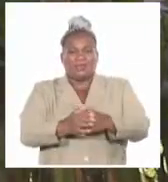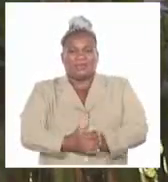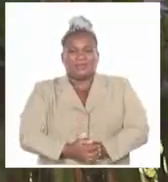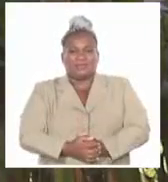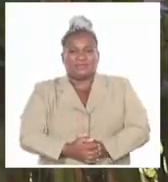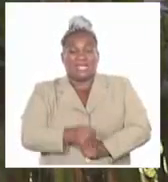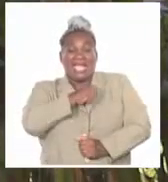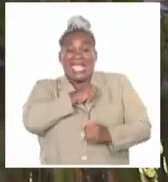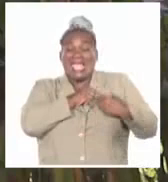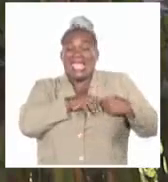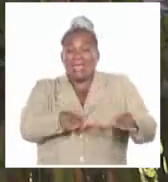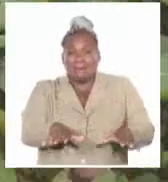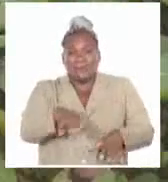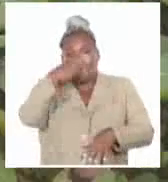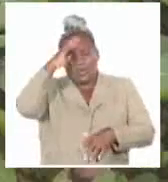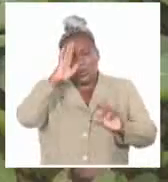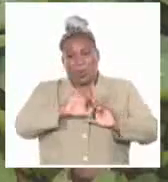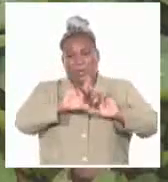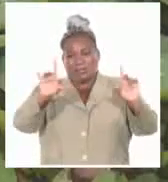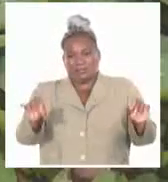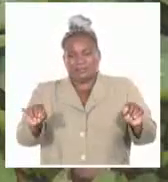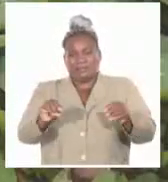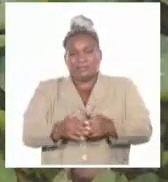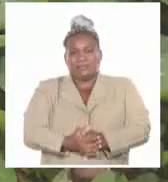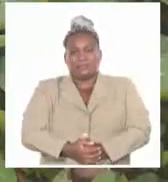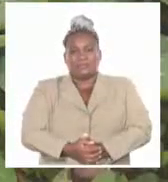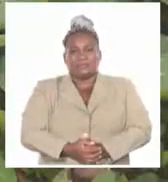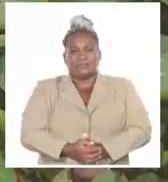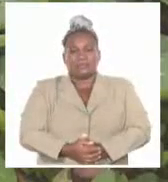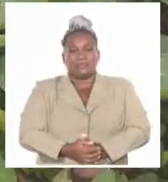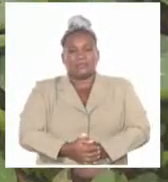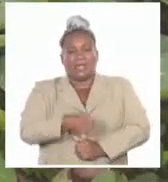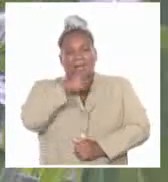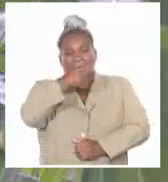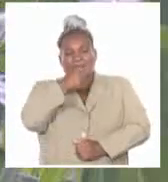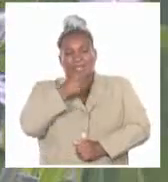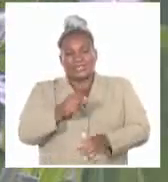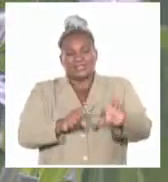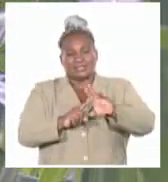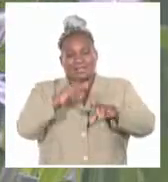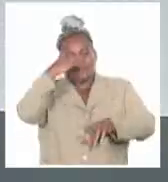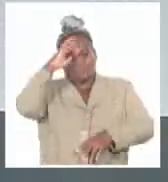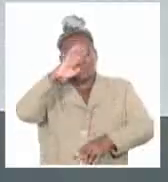en la nación. Isaac García Cárdenas, Canal Cubano de Noticias.